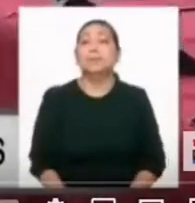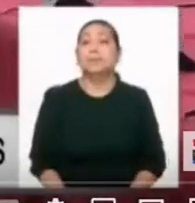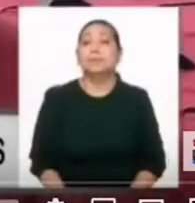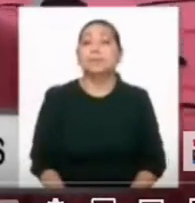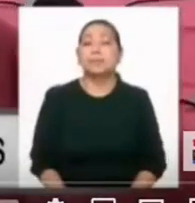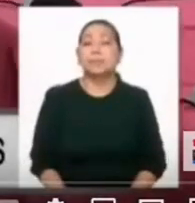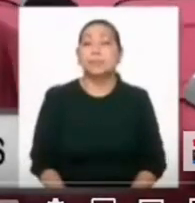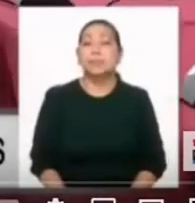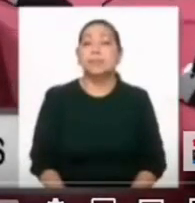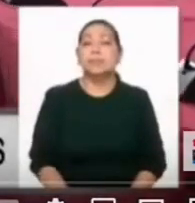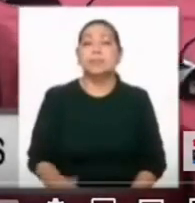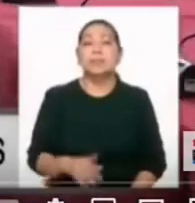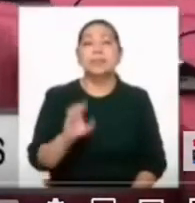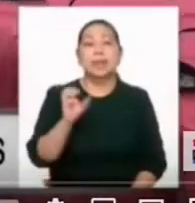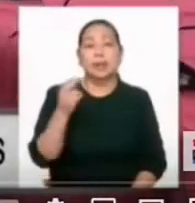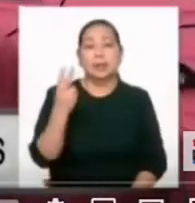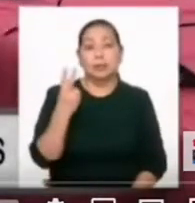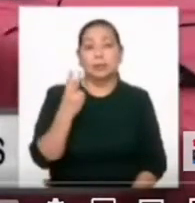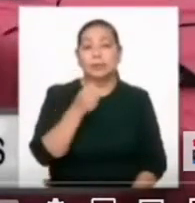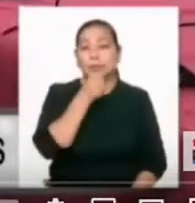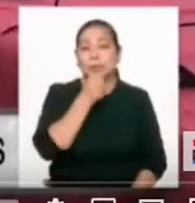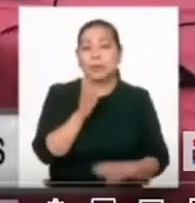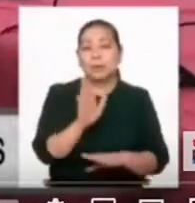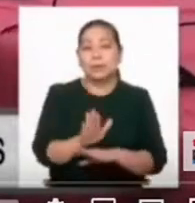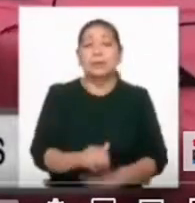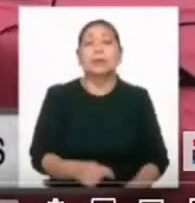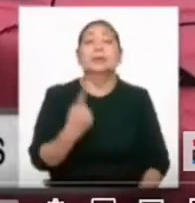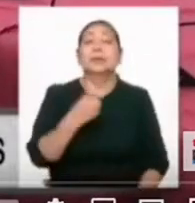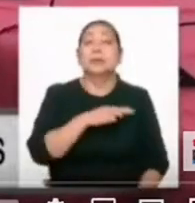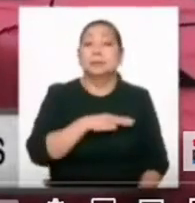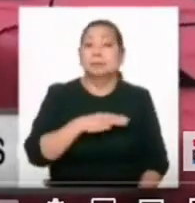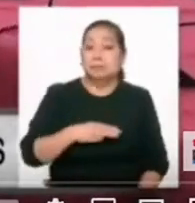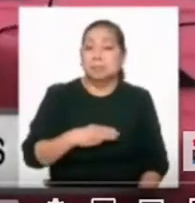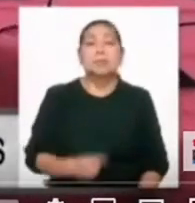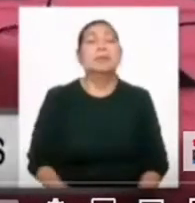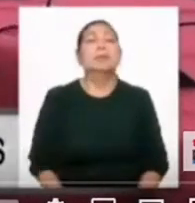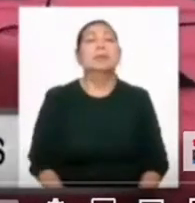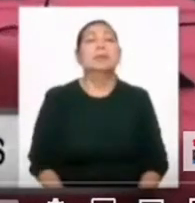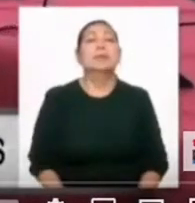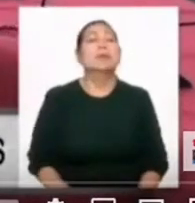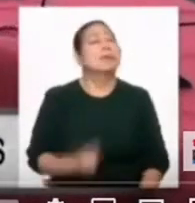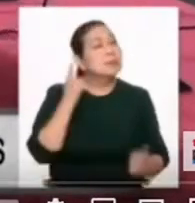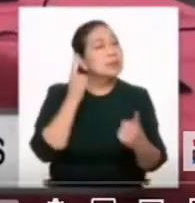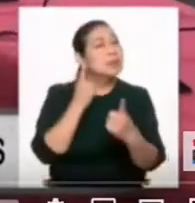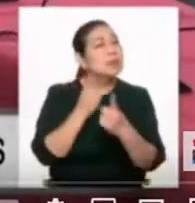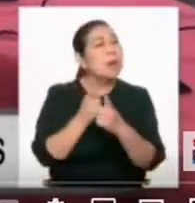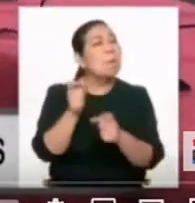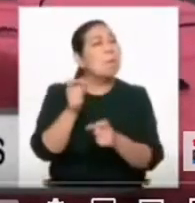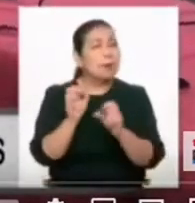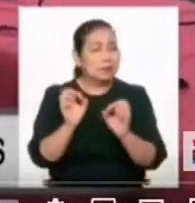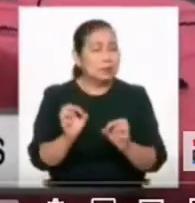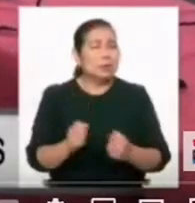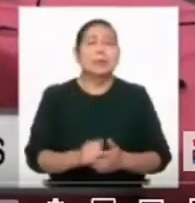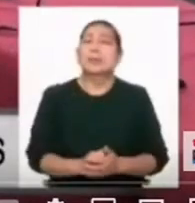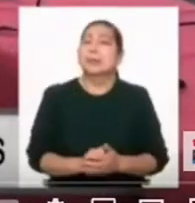Pregunta de Vanessa Sánchez de Latina. Buenas tardes, primer ministro. Mi primera pregunta va enfocada a la seguridad ciudadana. Si